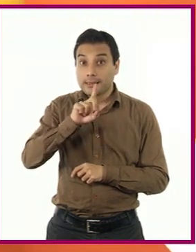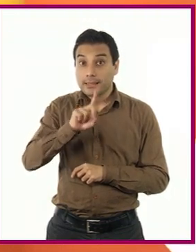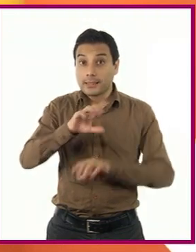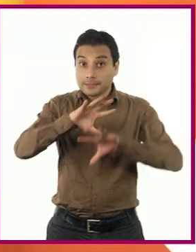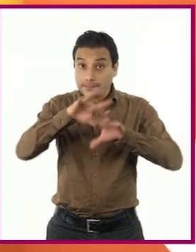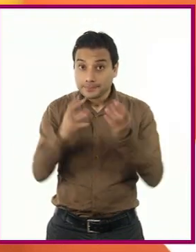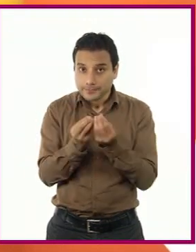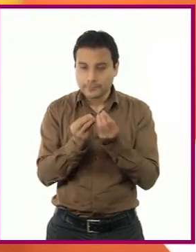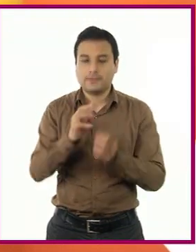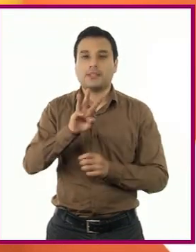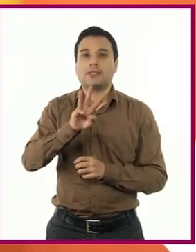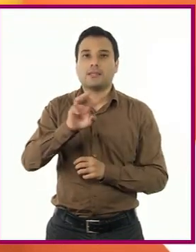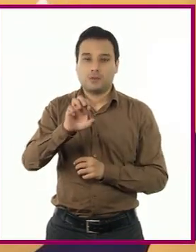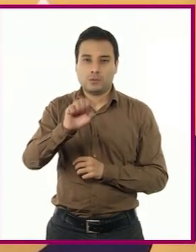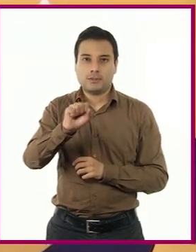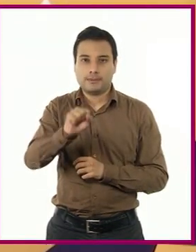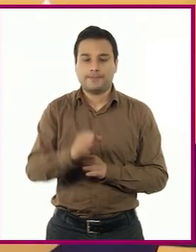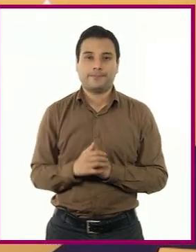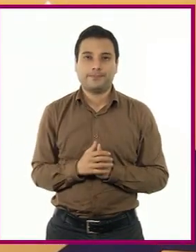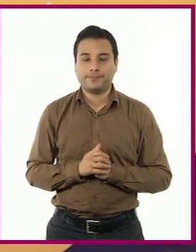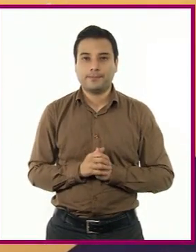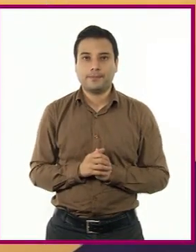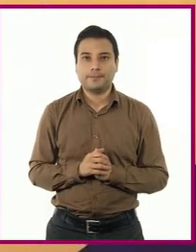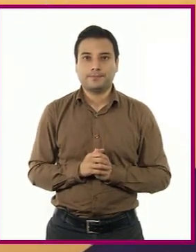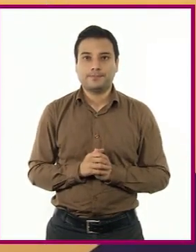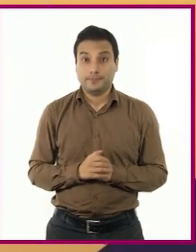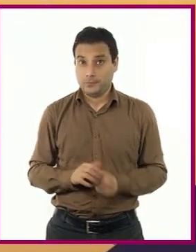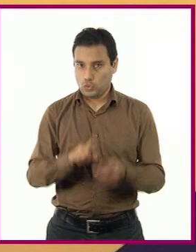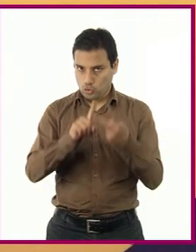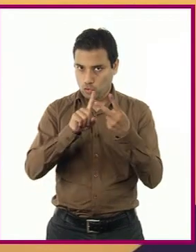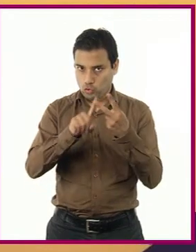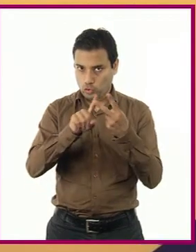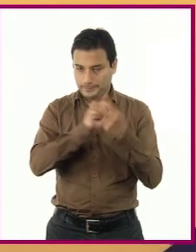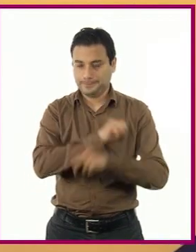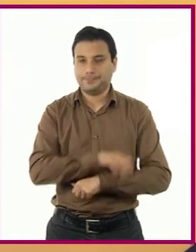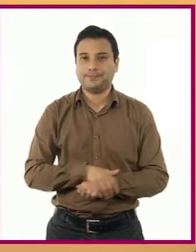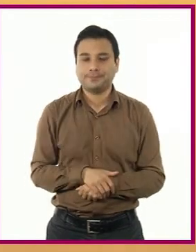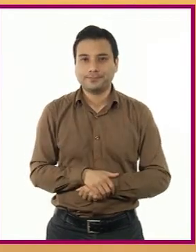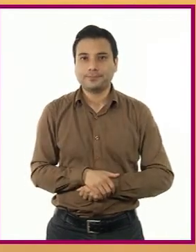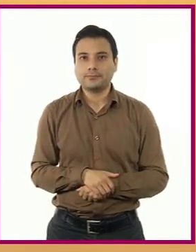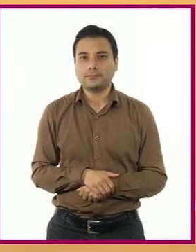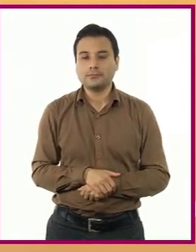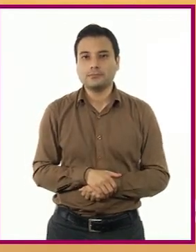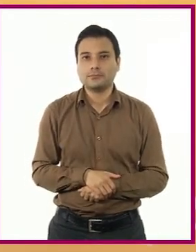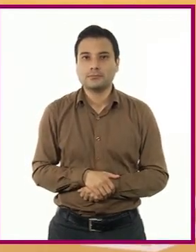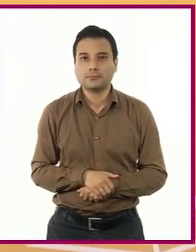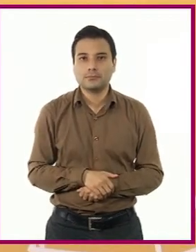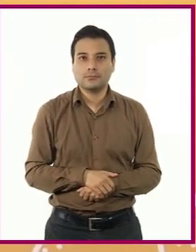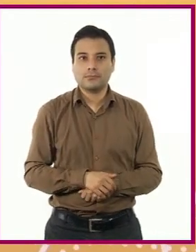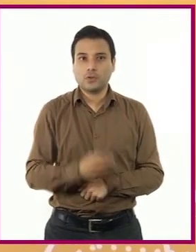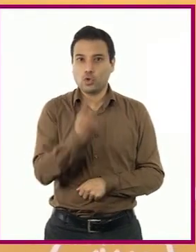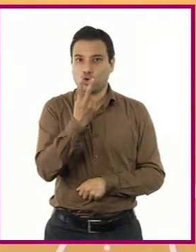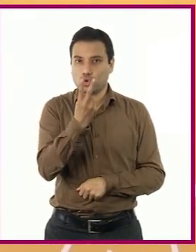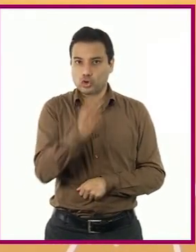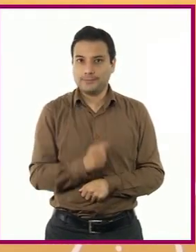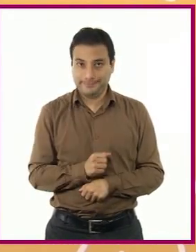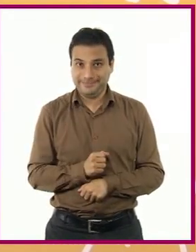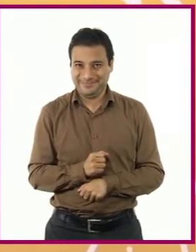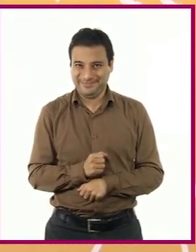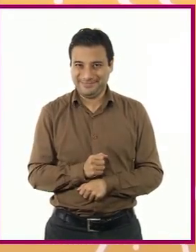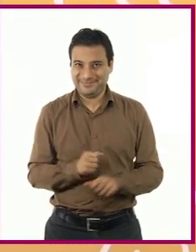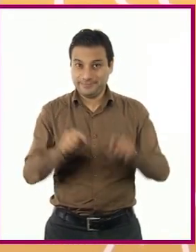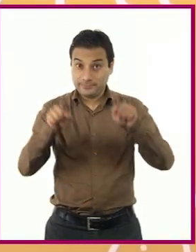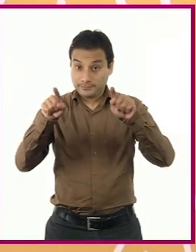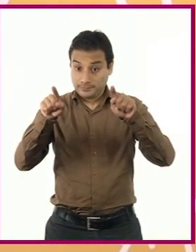a 360 grados. Segunda propiedad. Las 2 diagonales dividen al